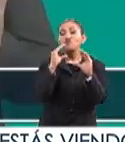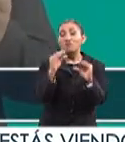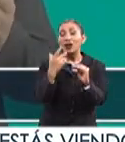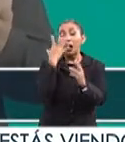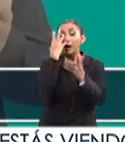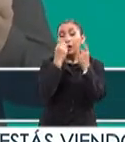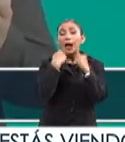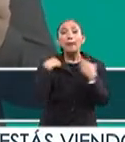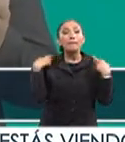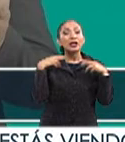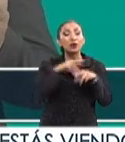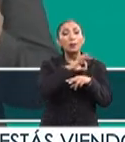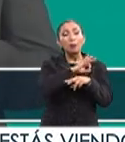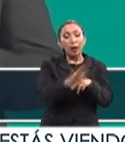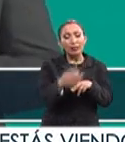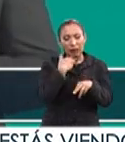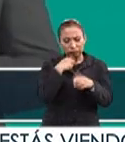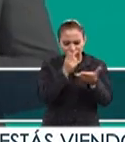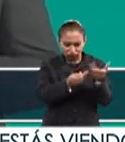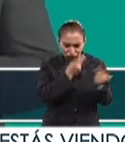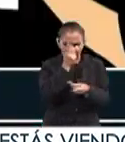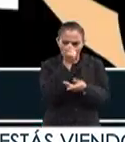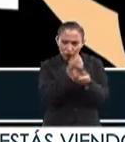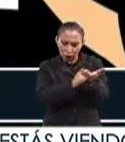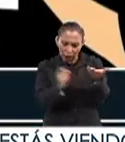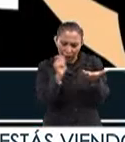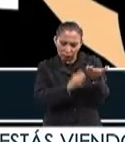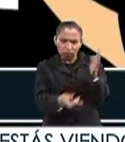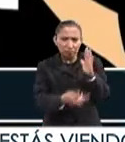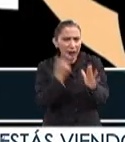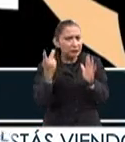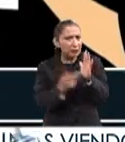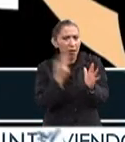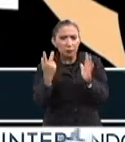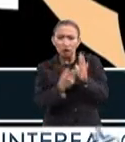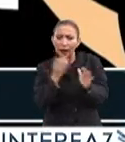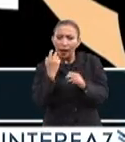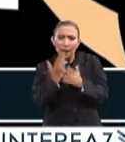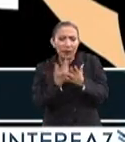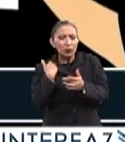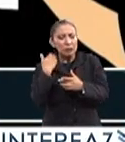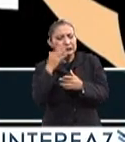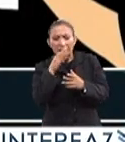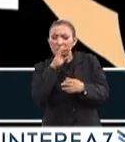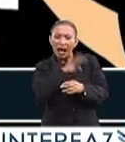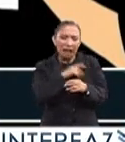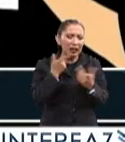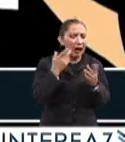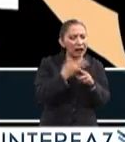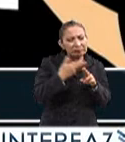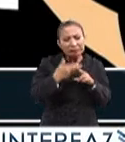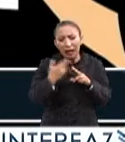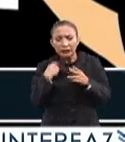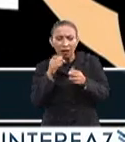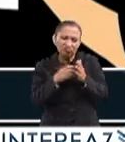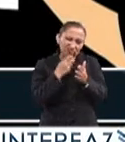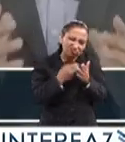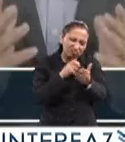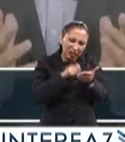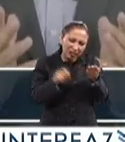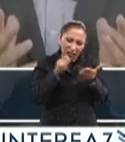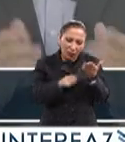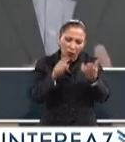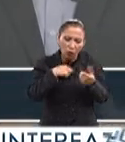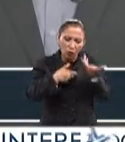que el profesor puede resolver los cuestionarios tantas veces como lo considere necesario, hasta que en un proceso